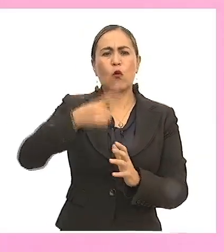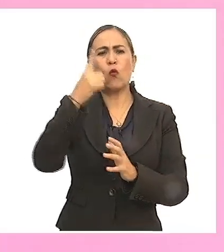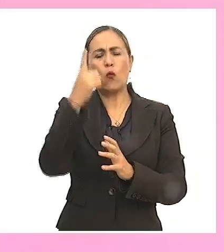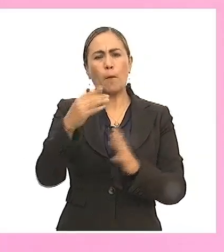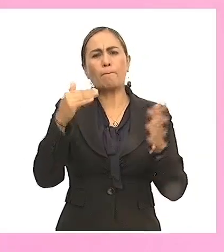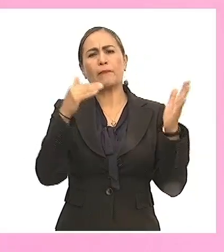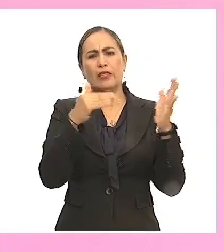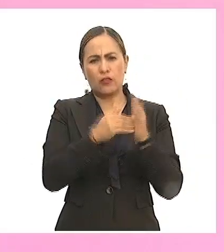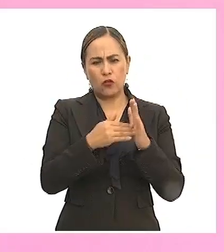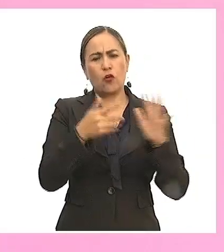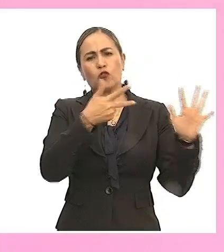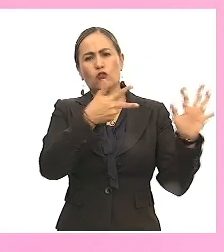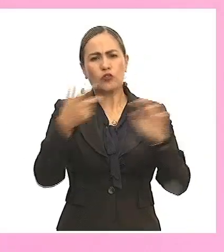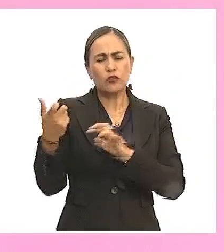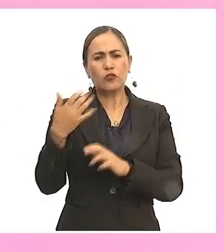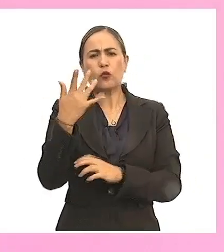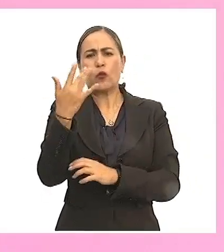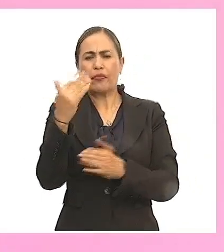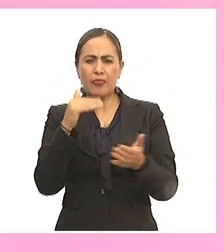1.850.000 barriles diarios,